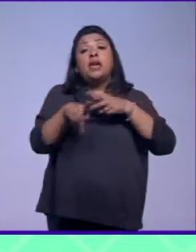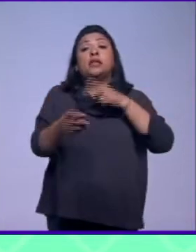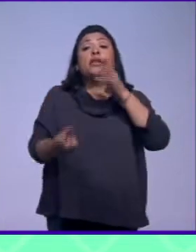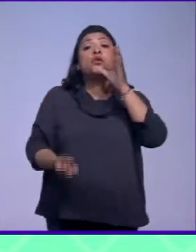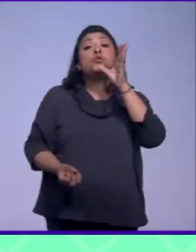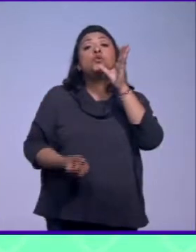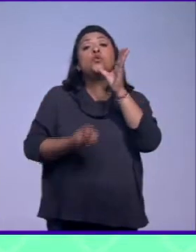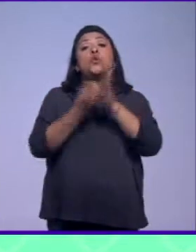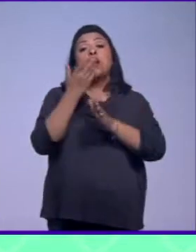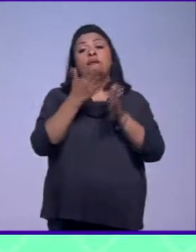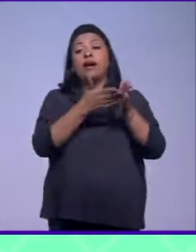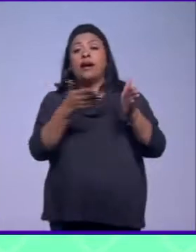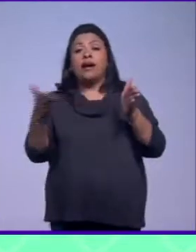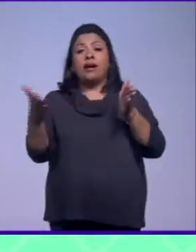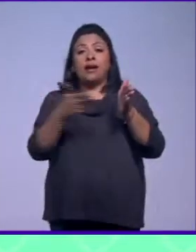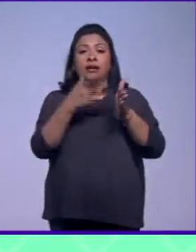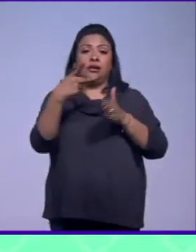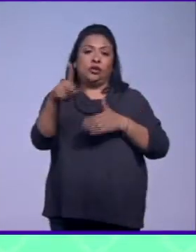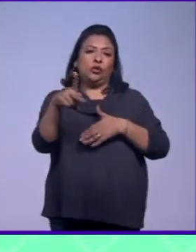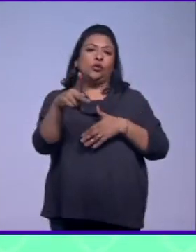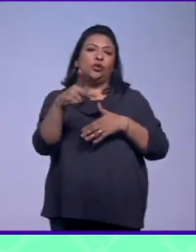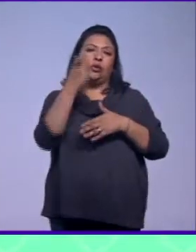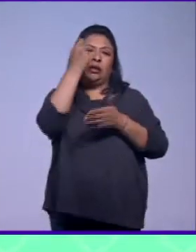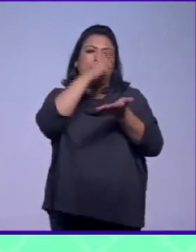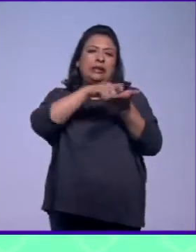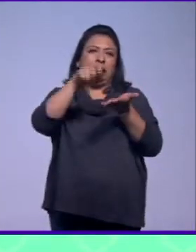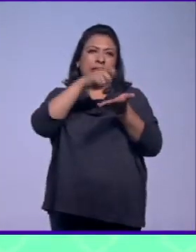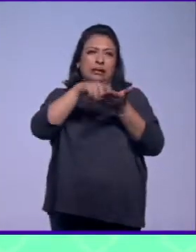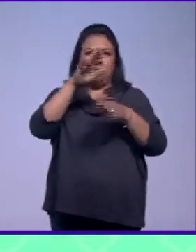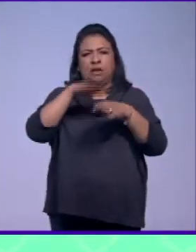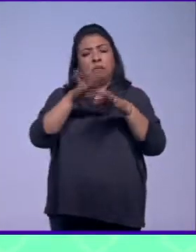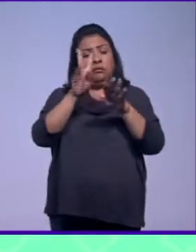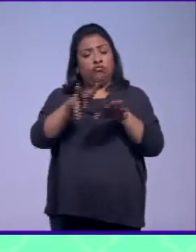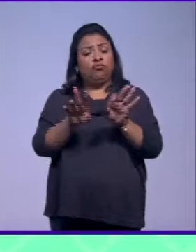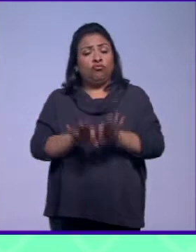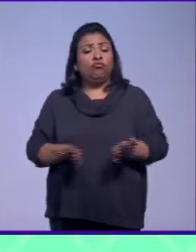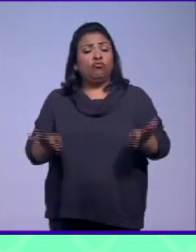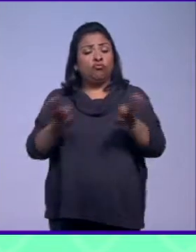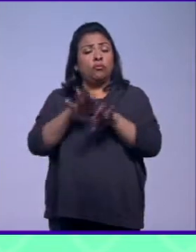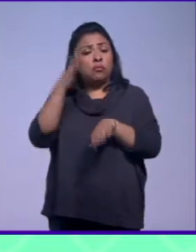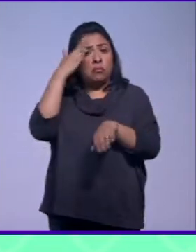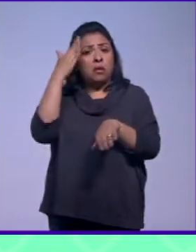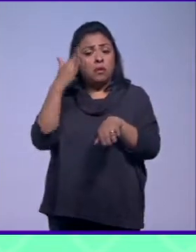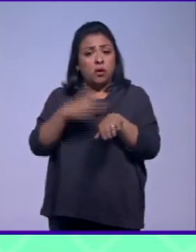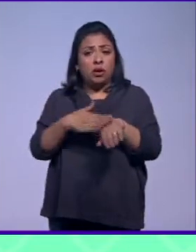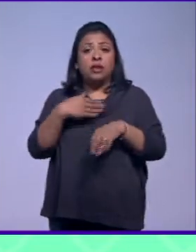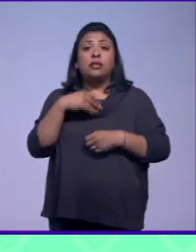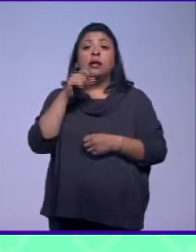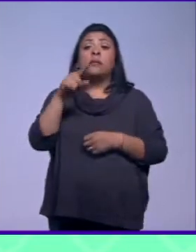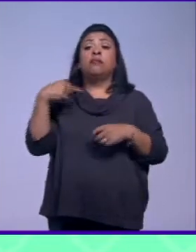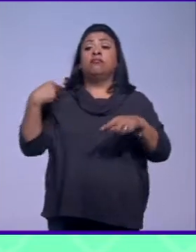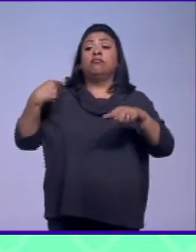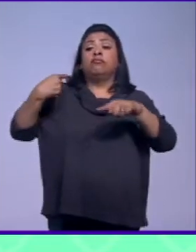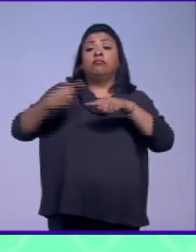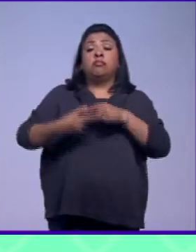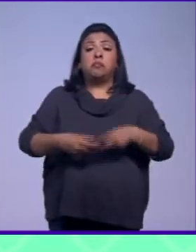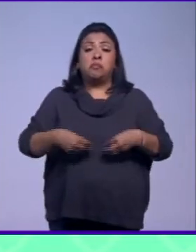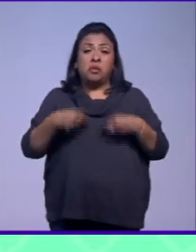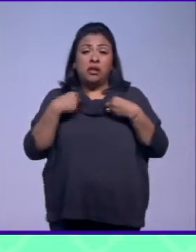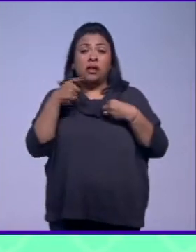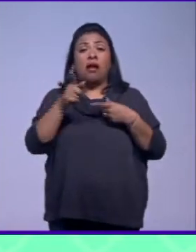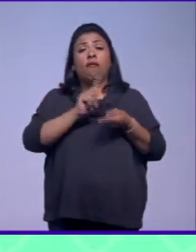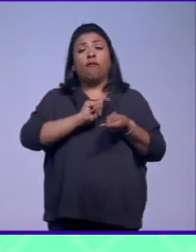etapa de su carrera que fue particularmente importante una etapa memorialística pero también a lo largo de toda su vida fue un